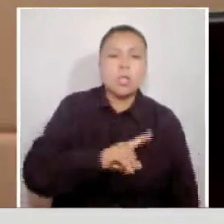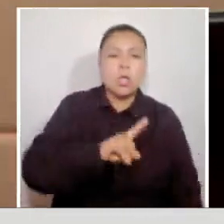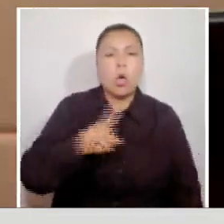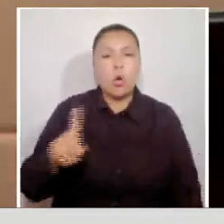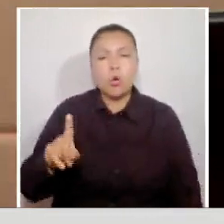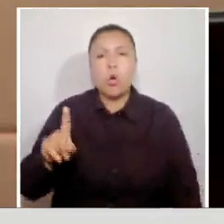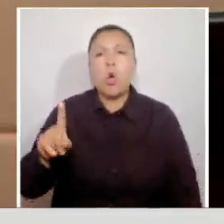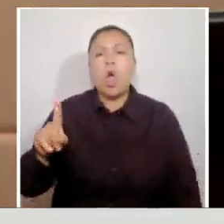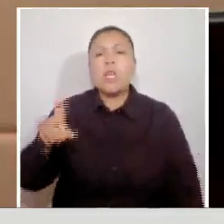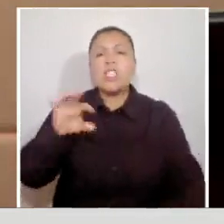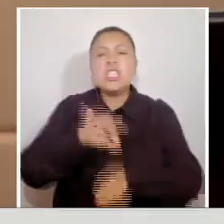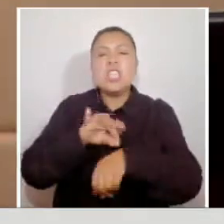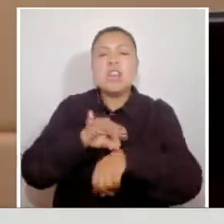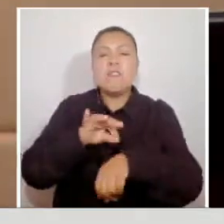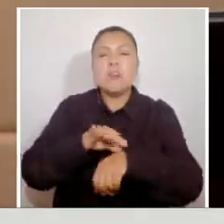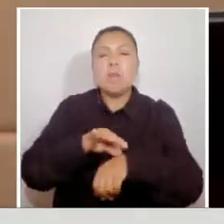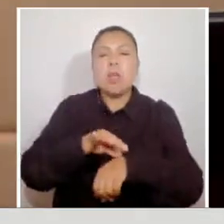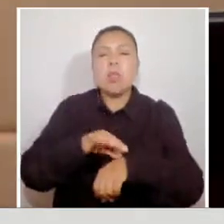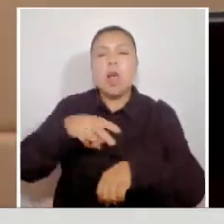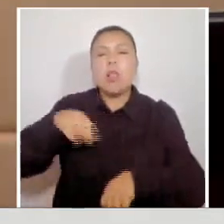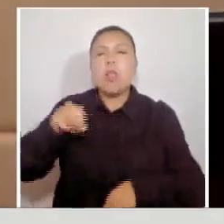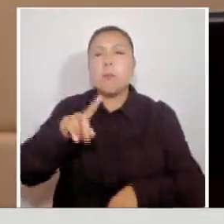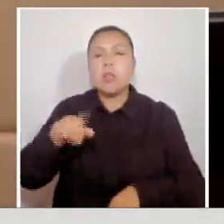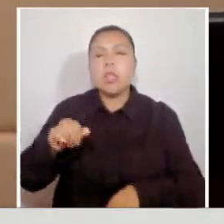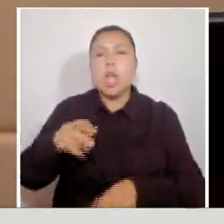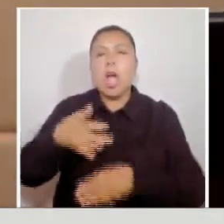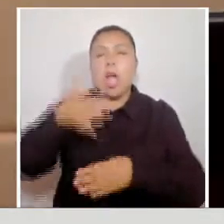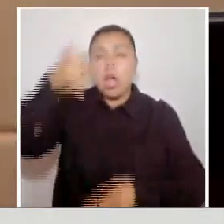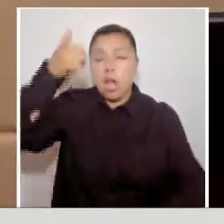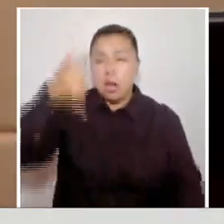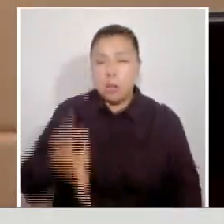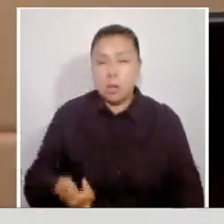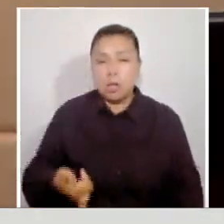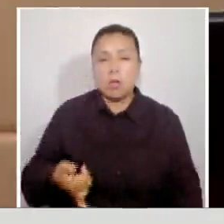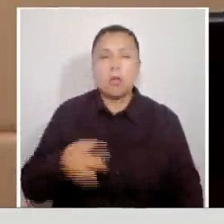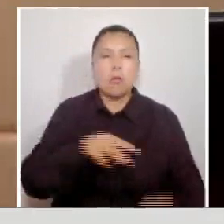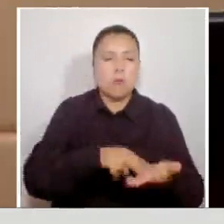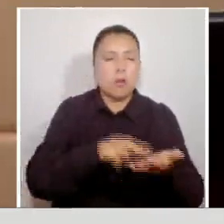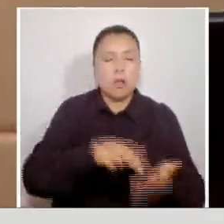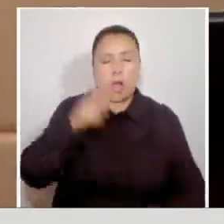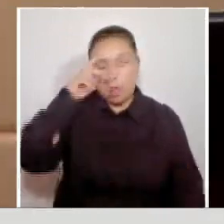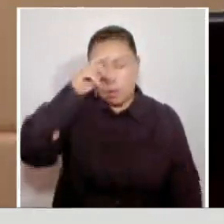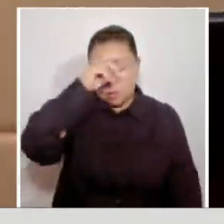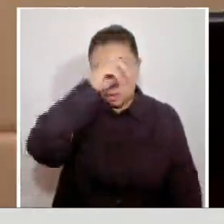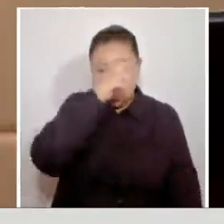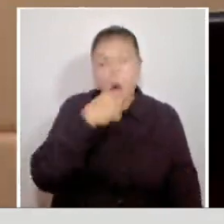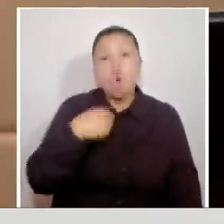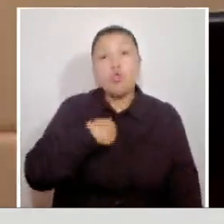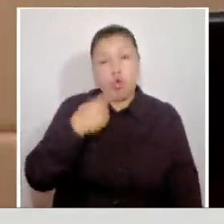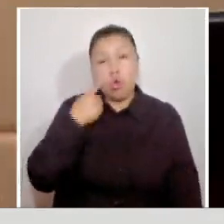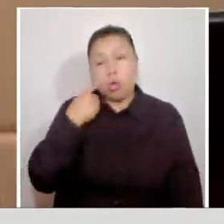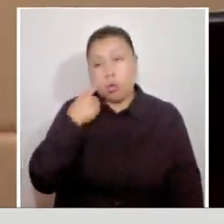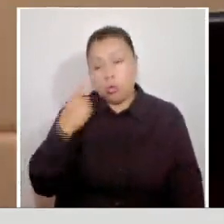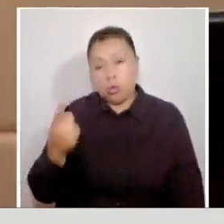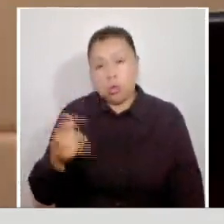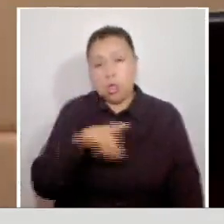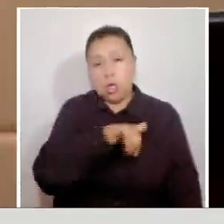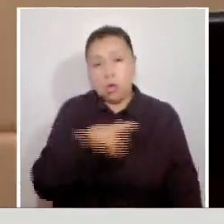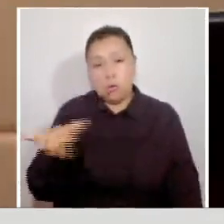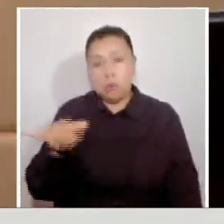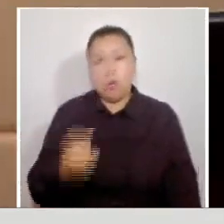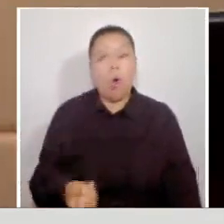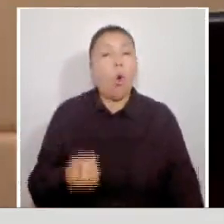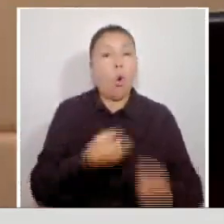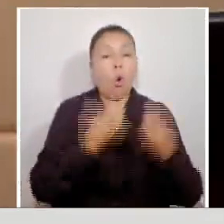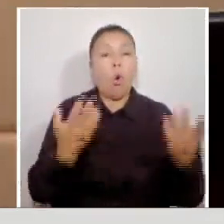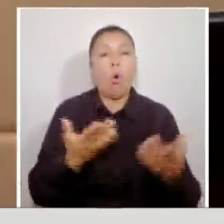era permanente la verdad que fue complejo yo la conocí un poco después de esto obviamente porque si no la